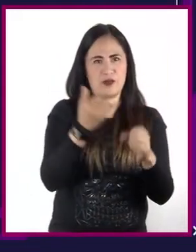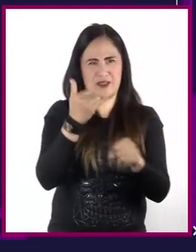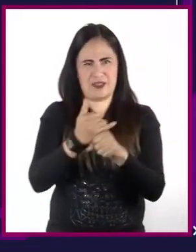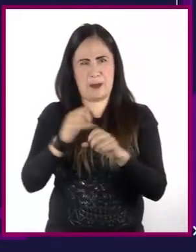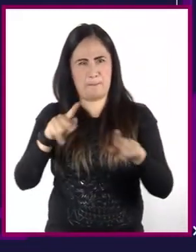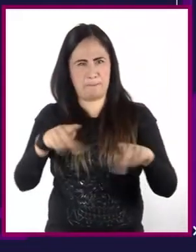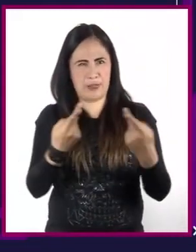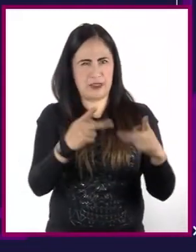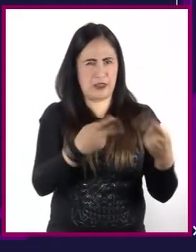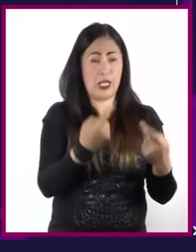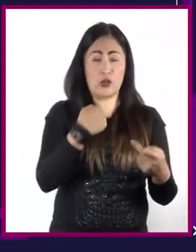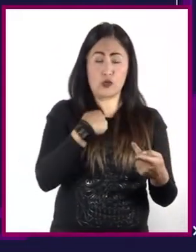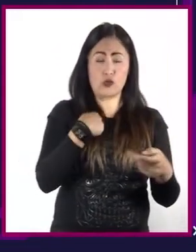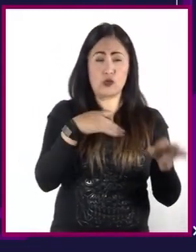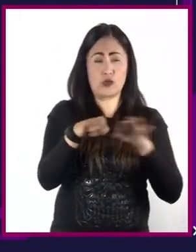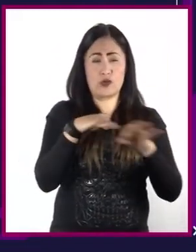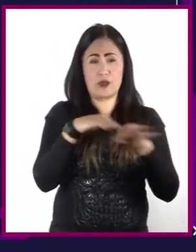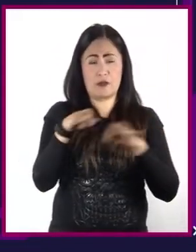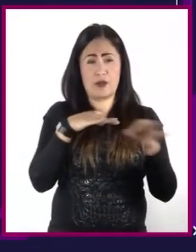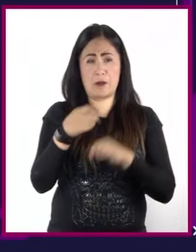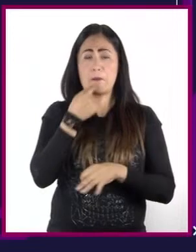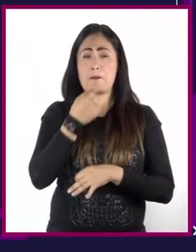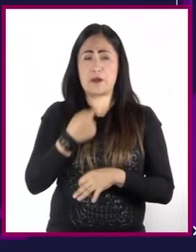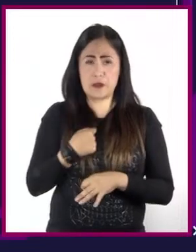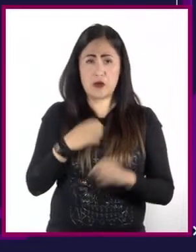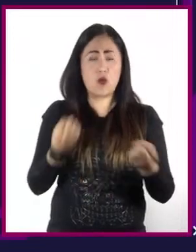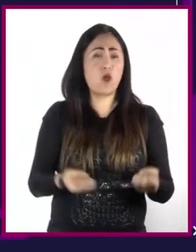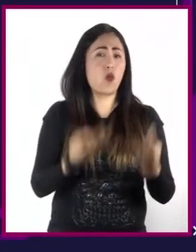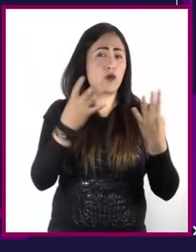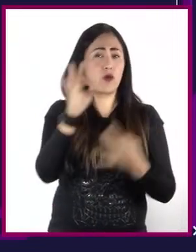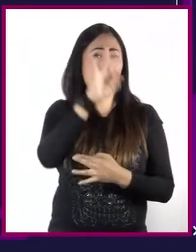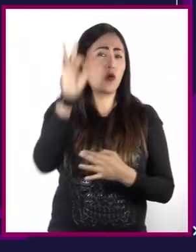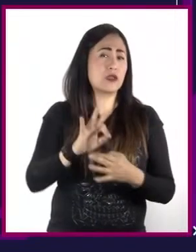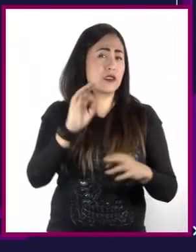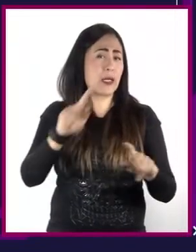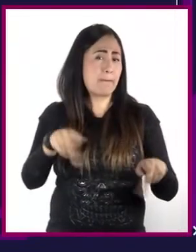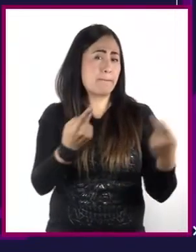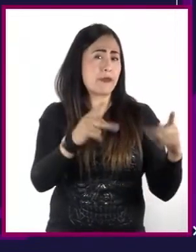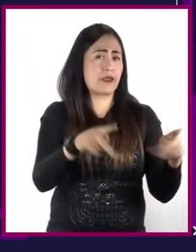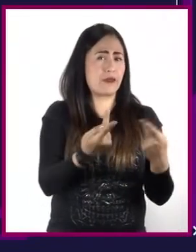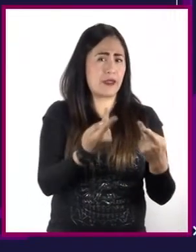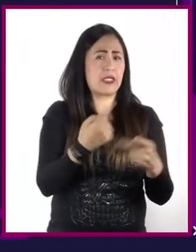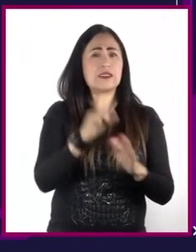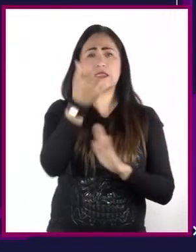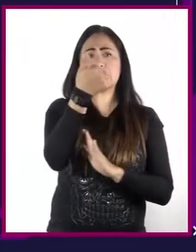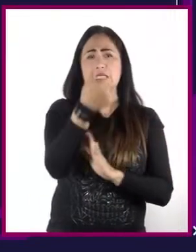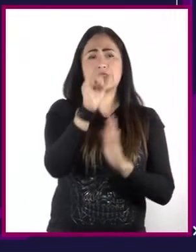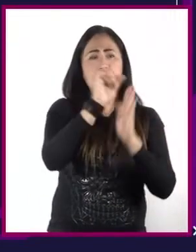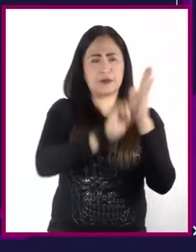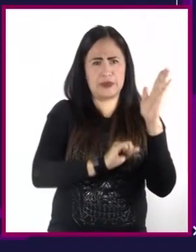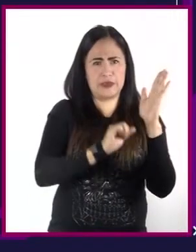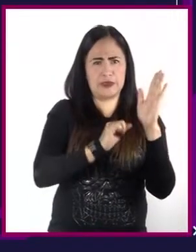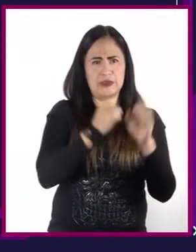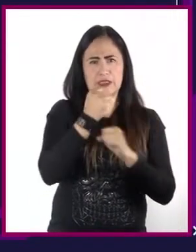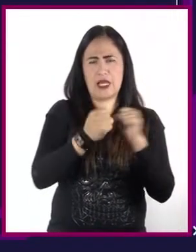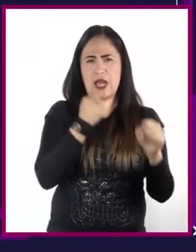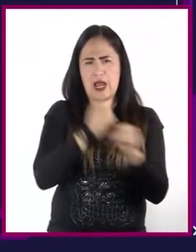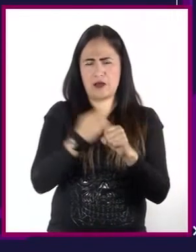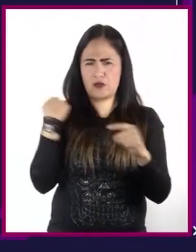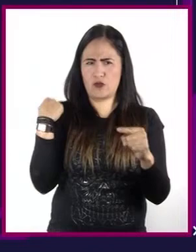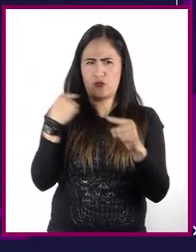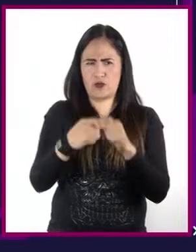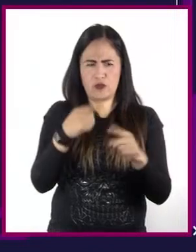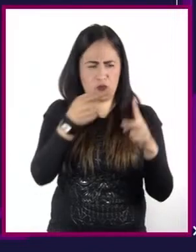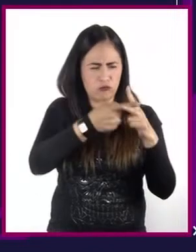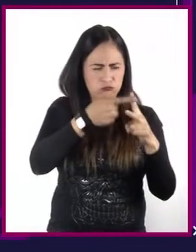trabajo, me encargaron que calculara los porcentajes de venta de los libros en los primeros 6 meses del año. De esos datos